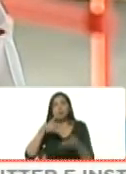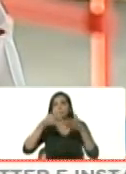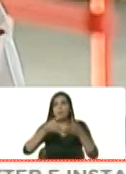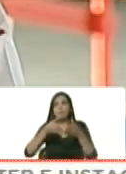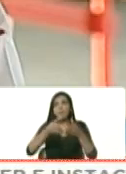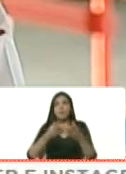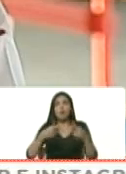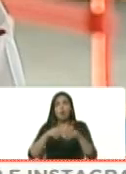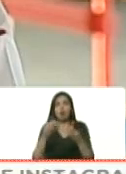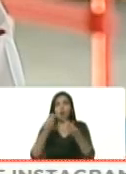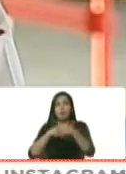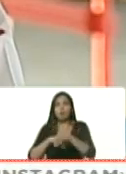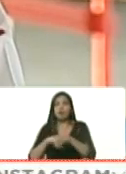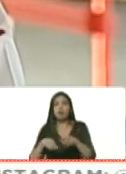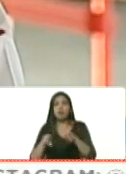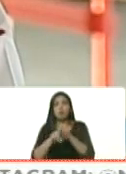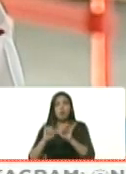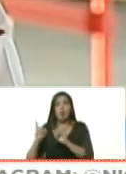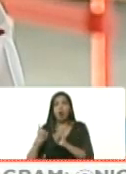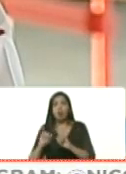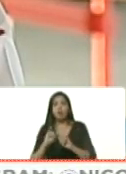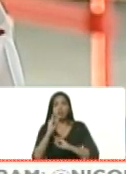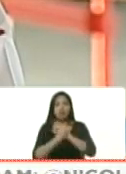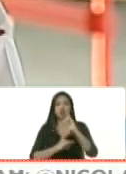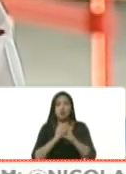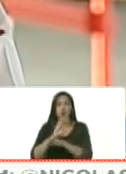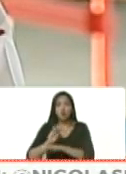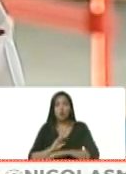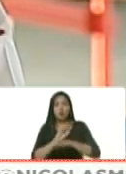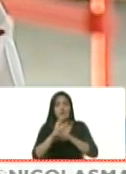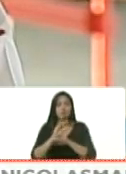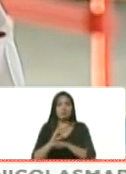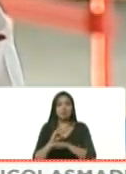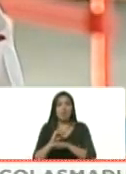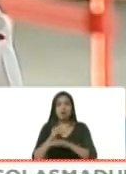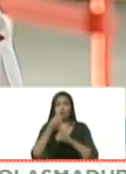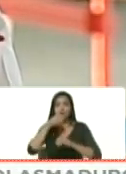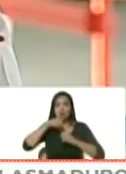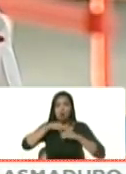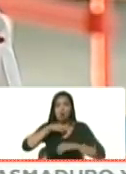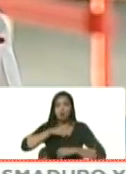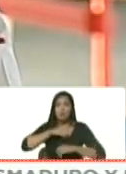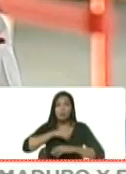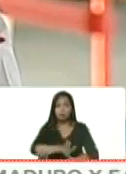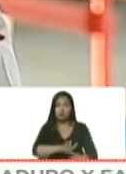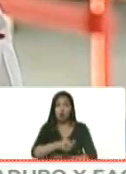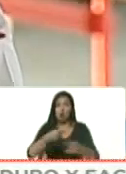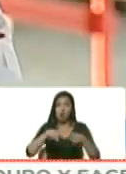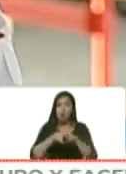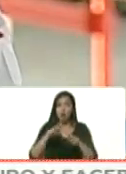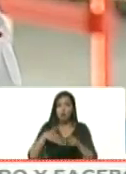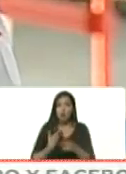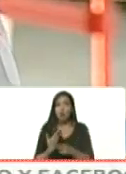Venezuela a los convenios de agua del lastre y el convenio internacional para prevenir la contaminación marítima por los buques en ambos convenios que ayudarán a